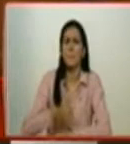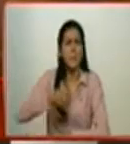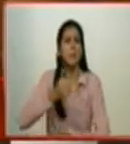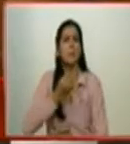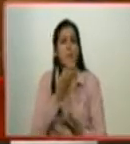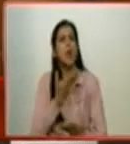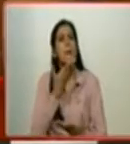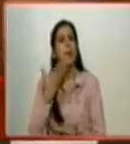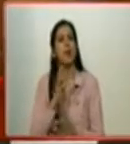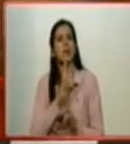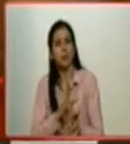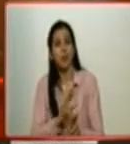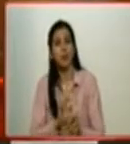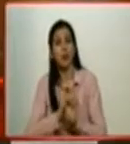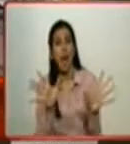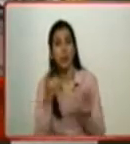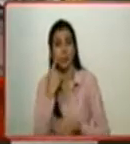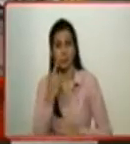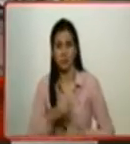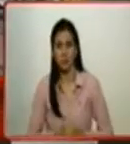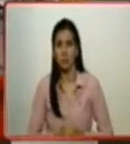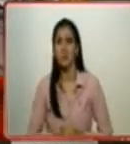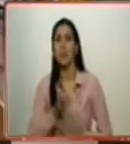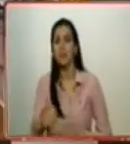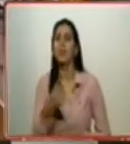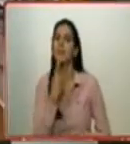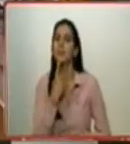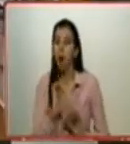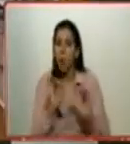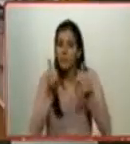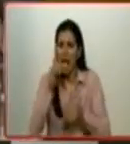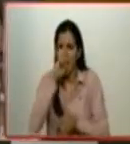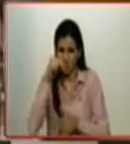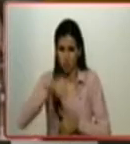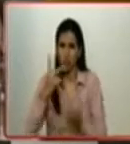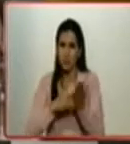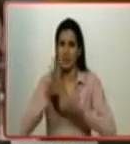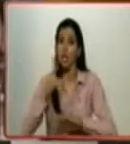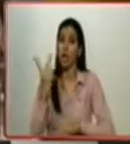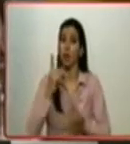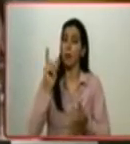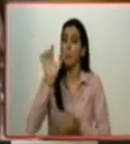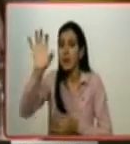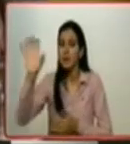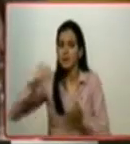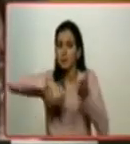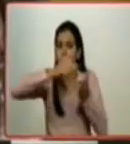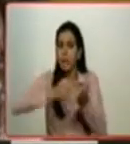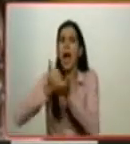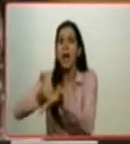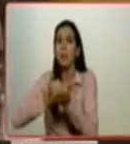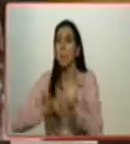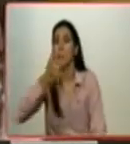frutos concretos. Cabe mencionar que a principios de año ambas naciones suscribieron acuerdos de cooperación